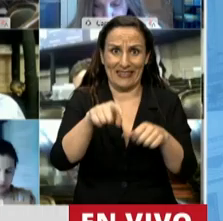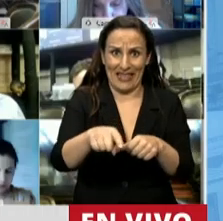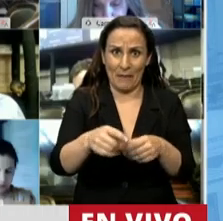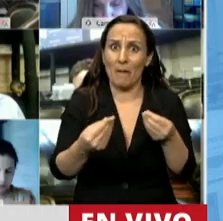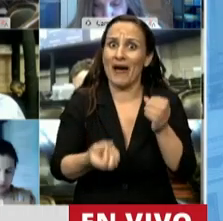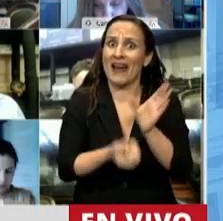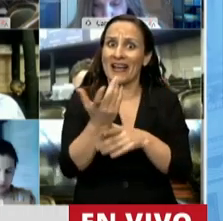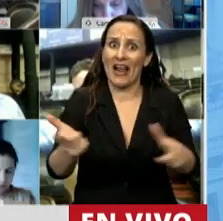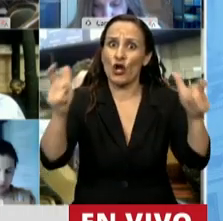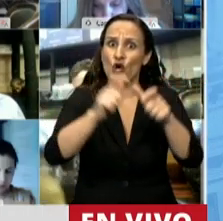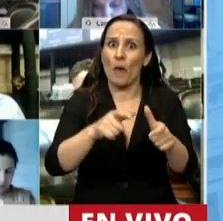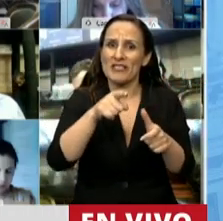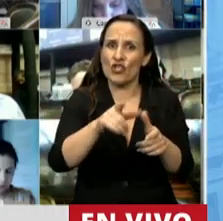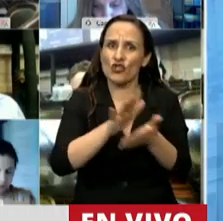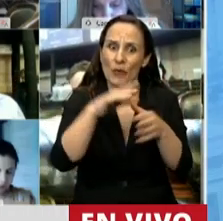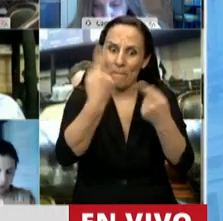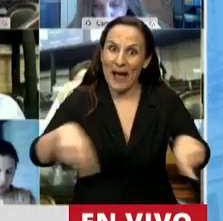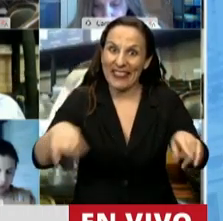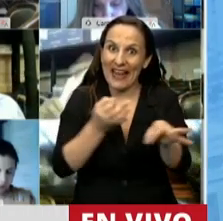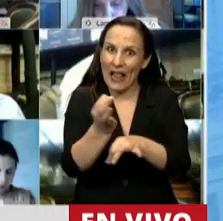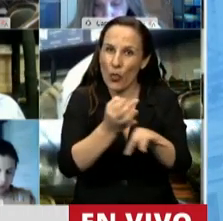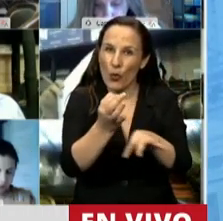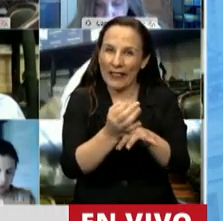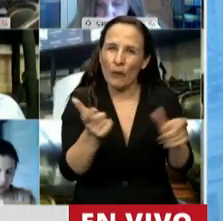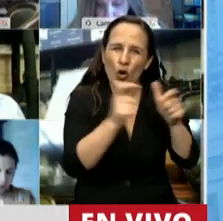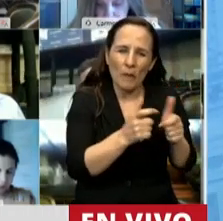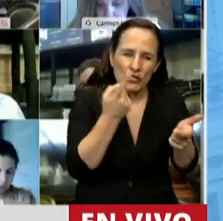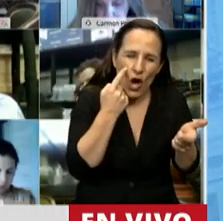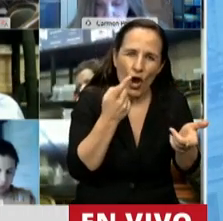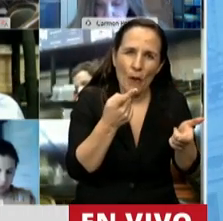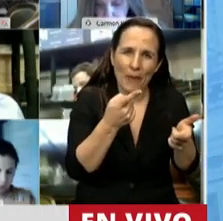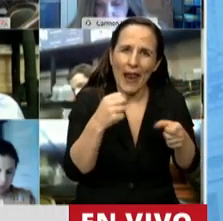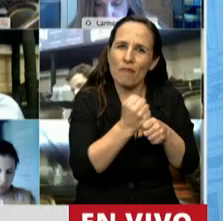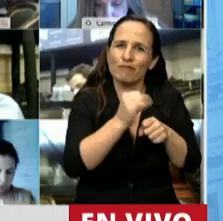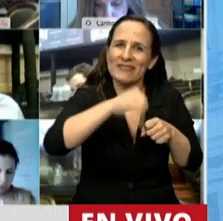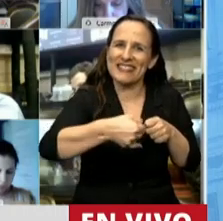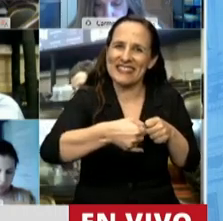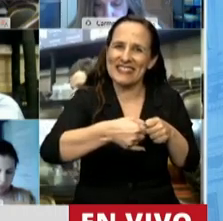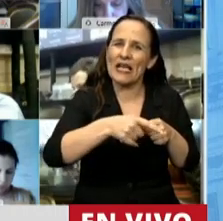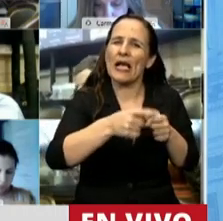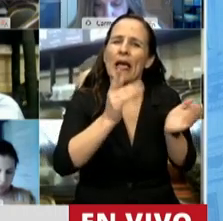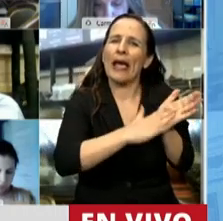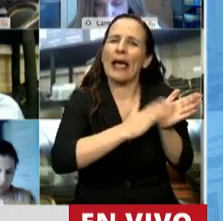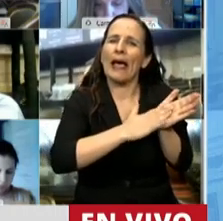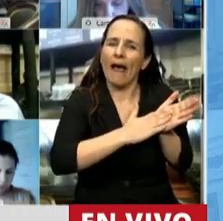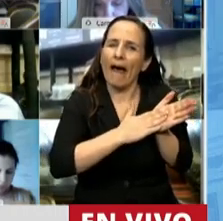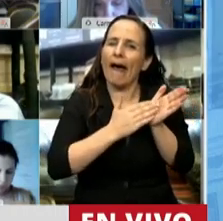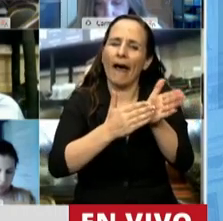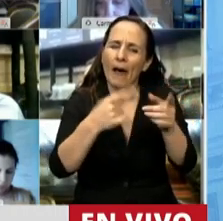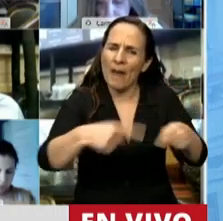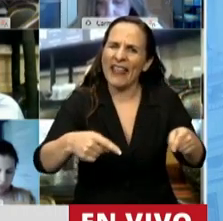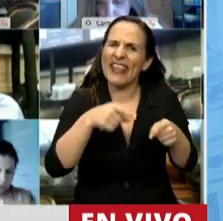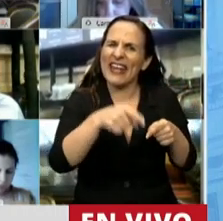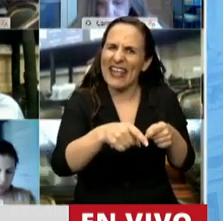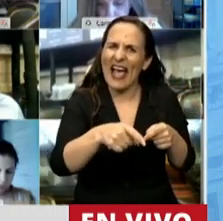una comisión de validación de materiales educativos con el solo fin de garantizar que esos materiales que se realizan,